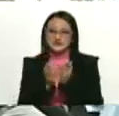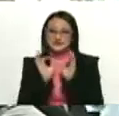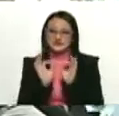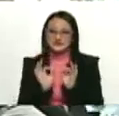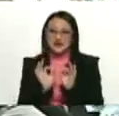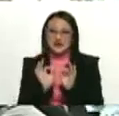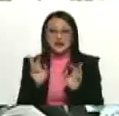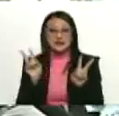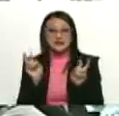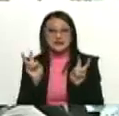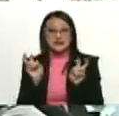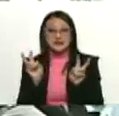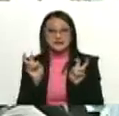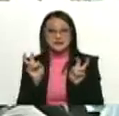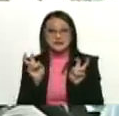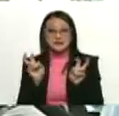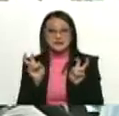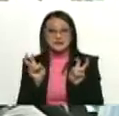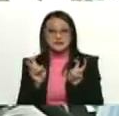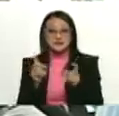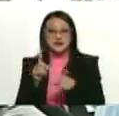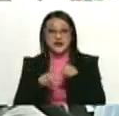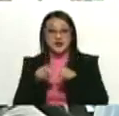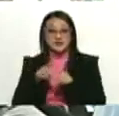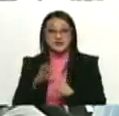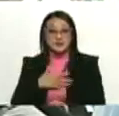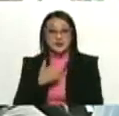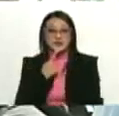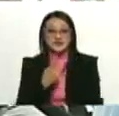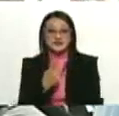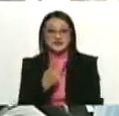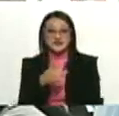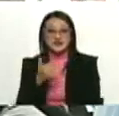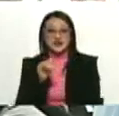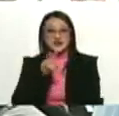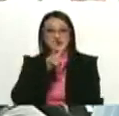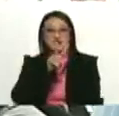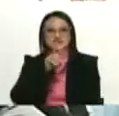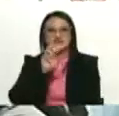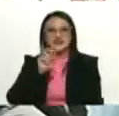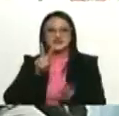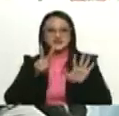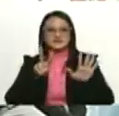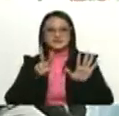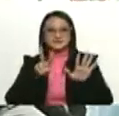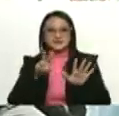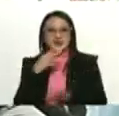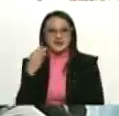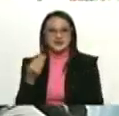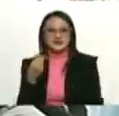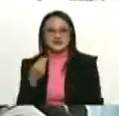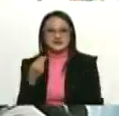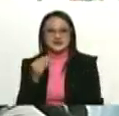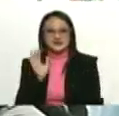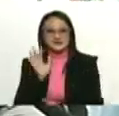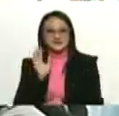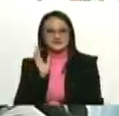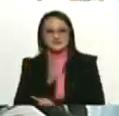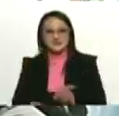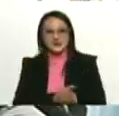cuenta, de los cuales podemos decir que tenemos 207 adolescentes